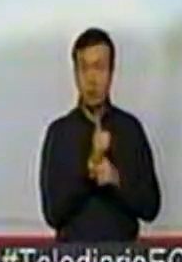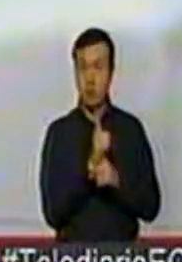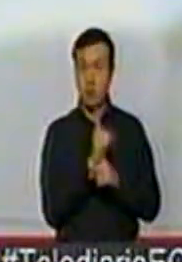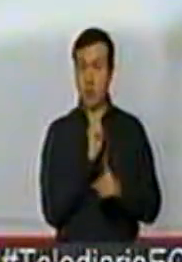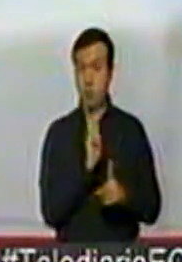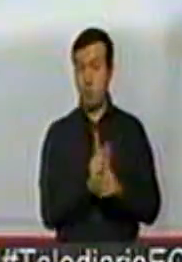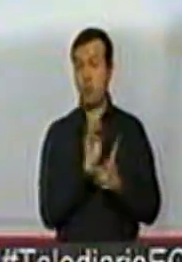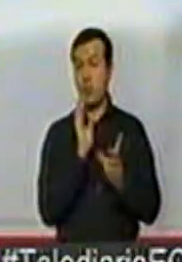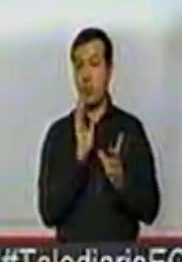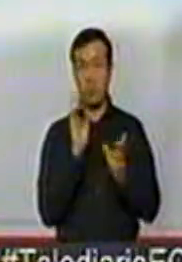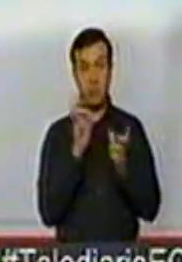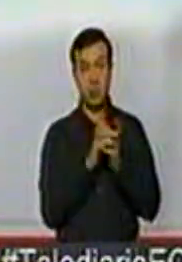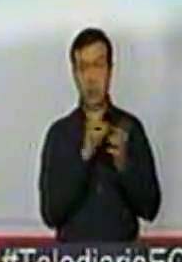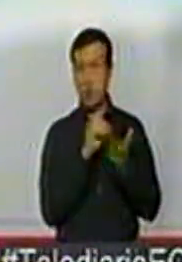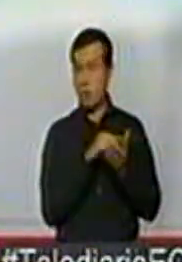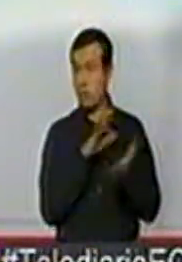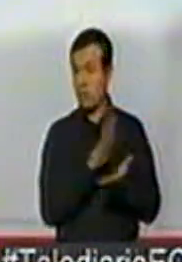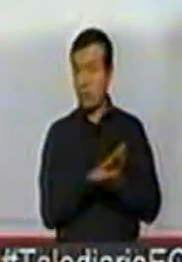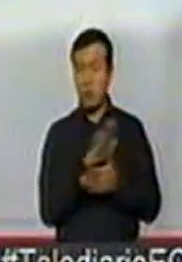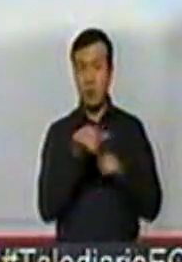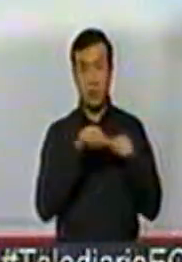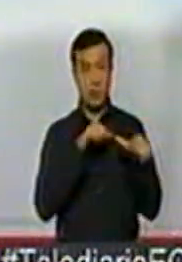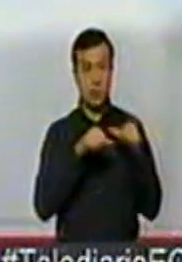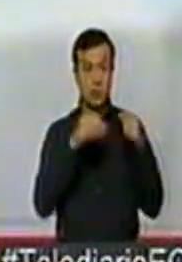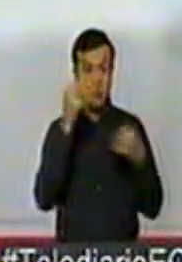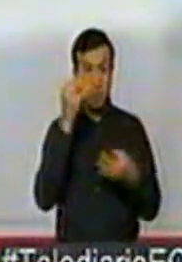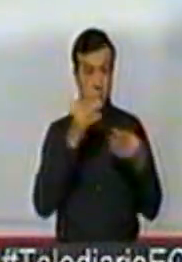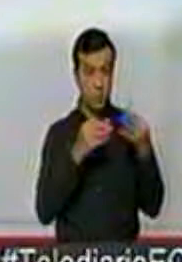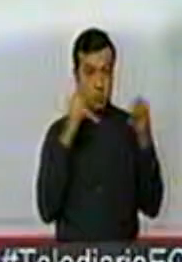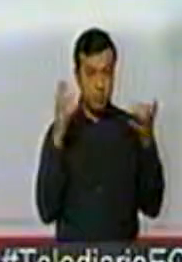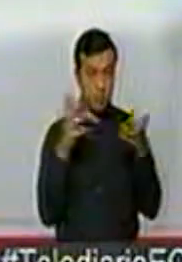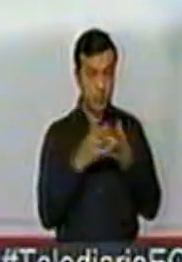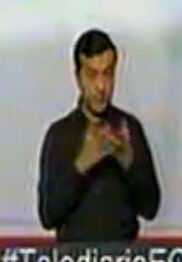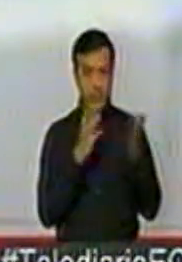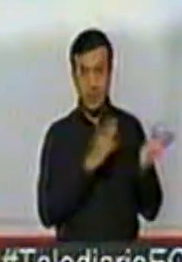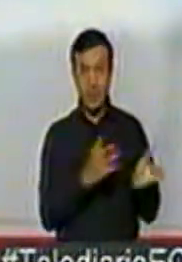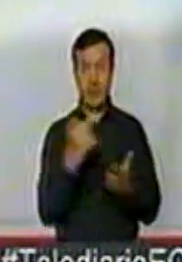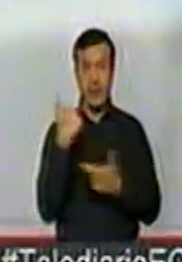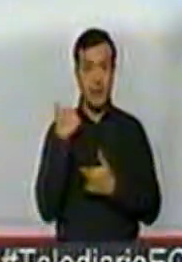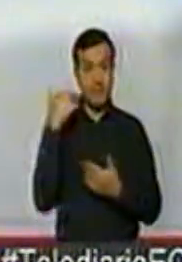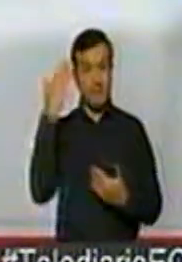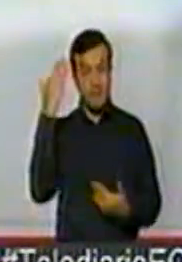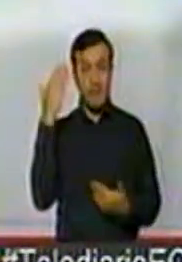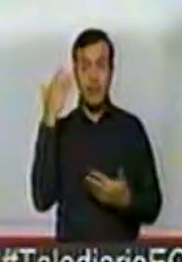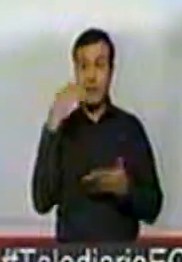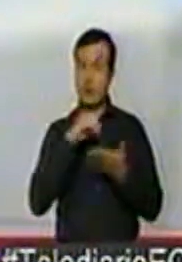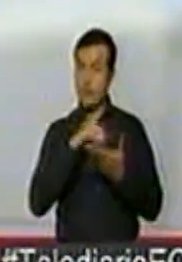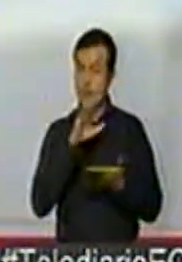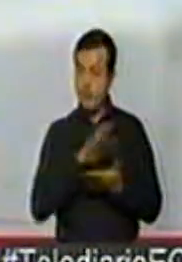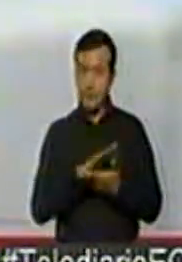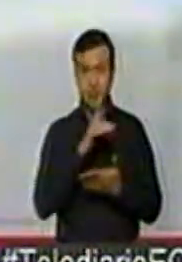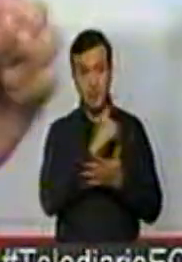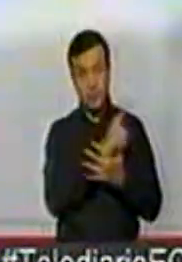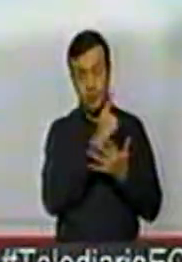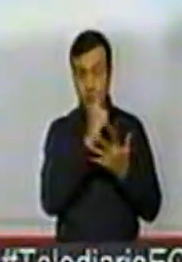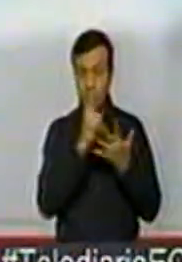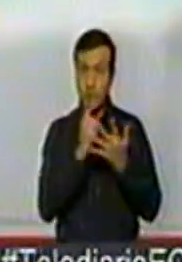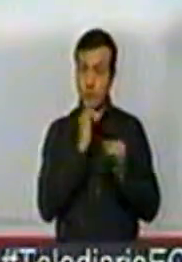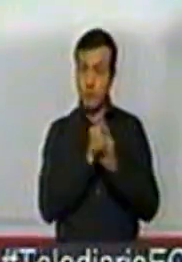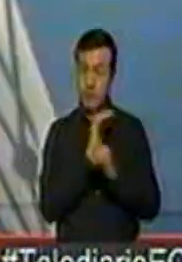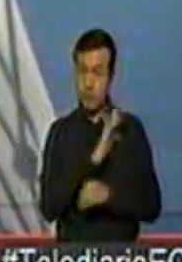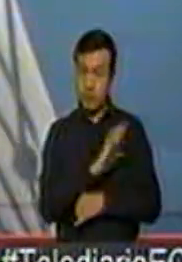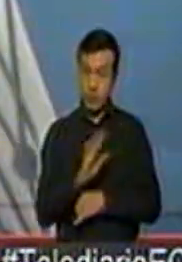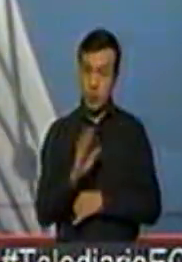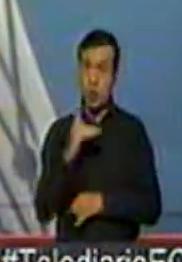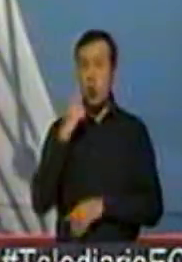principio, tiene que implementarse en la administración de justicia, tiene que implementarse en la responsabilidad política, tiene que implementarse en cada una de las instancias. ¿Cuáles